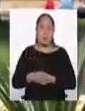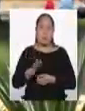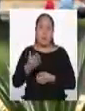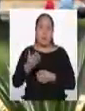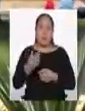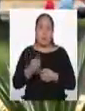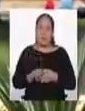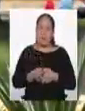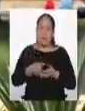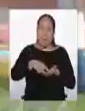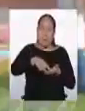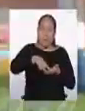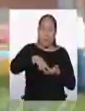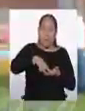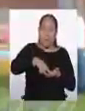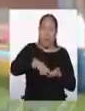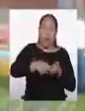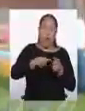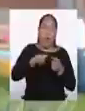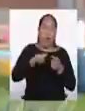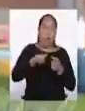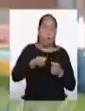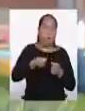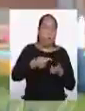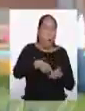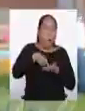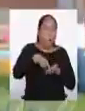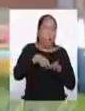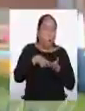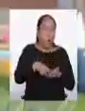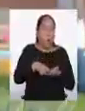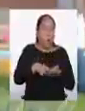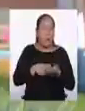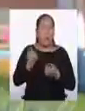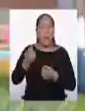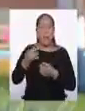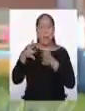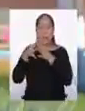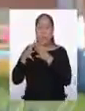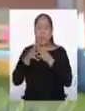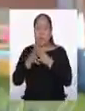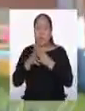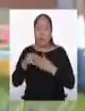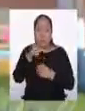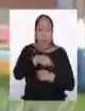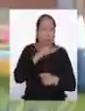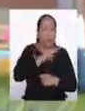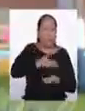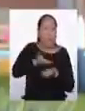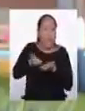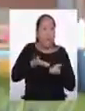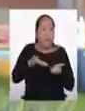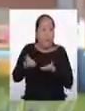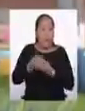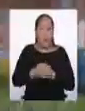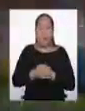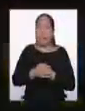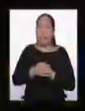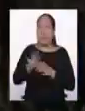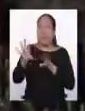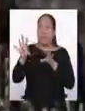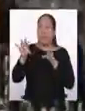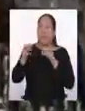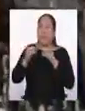una presión de los Estados Unidos, o en todo caso un deseo del Perú de quedar bien con los Estados Unidos. Los Estados Unidos